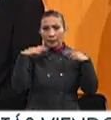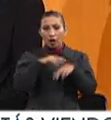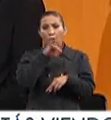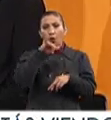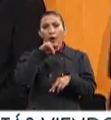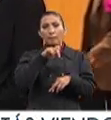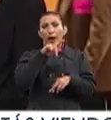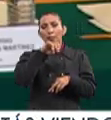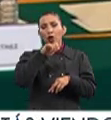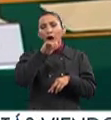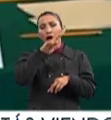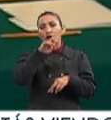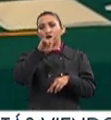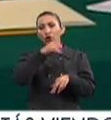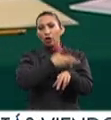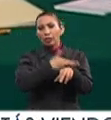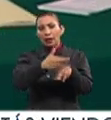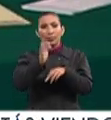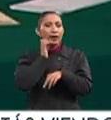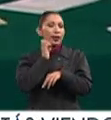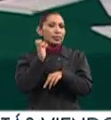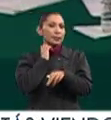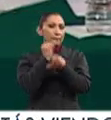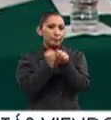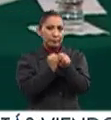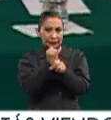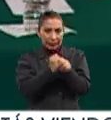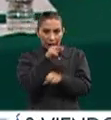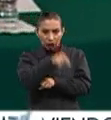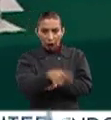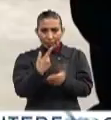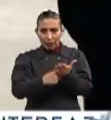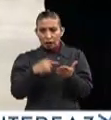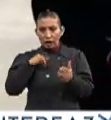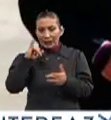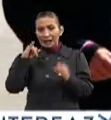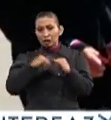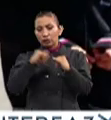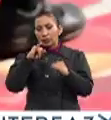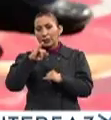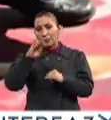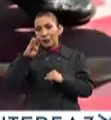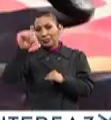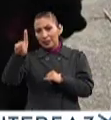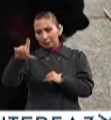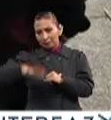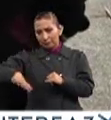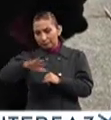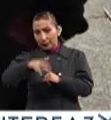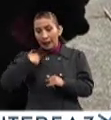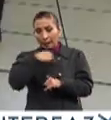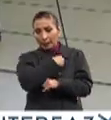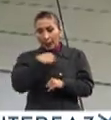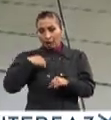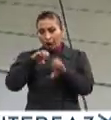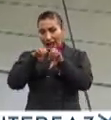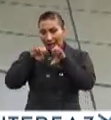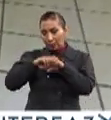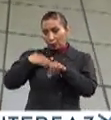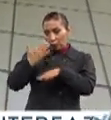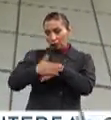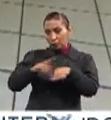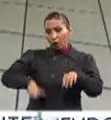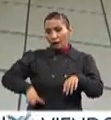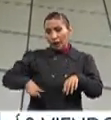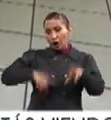maestro Juan Pablo Arroyo, coordinador ejecutivo de investigación del Instituto Belisario Domínguez del Senado e integrante del equipo de